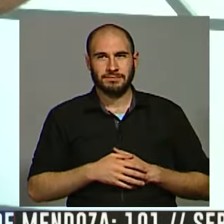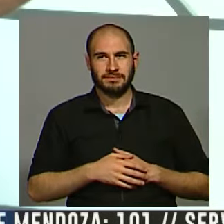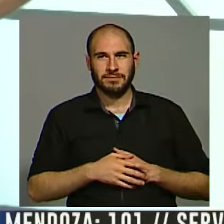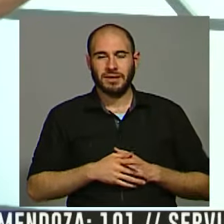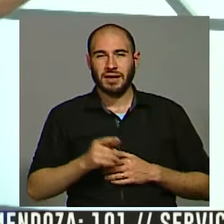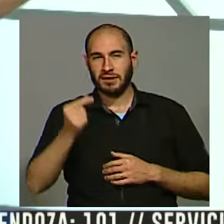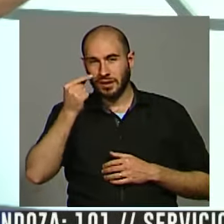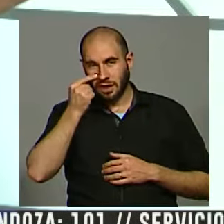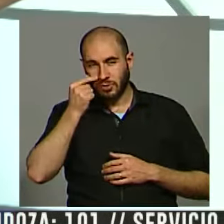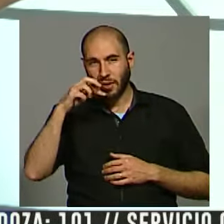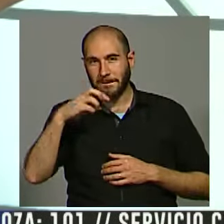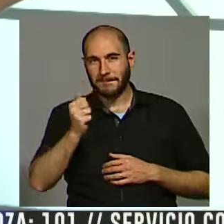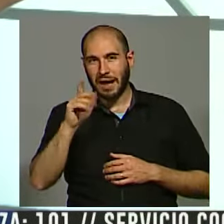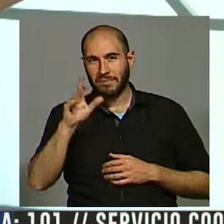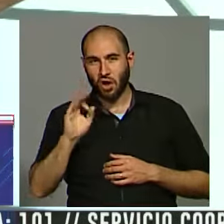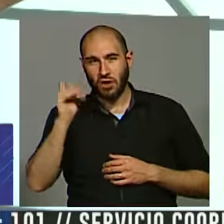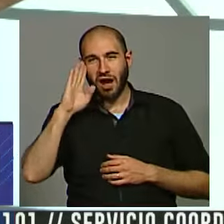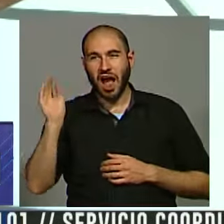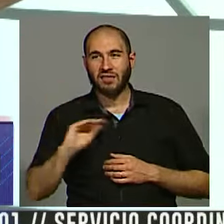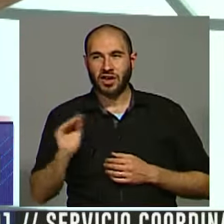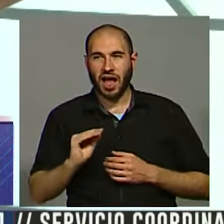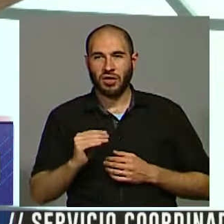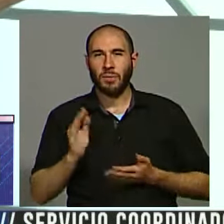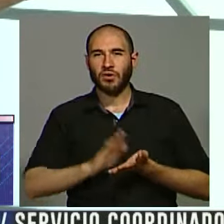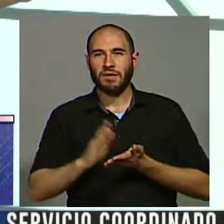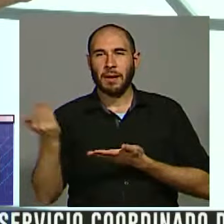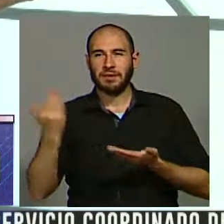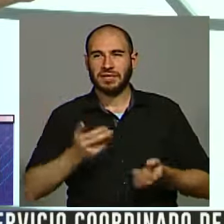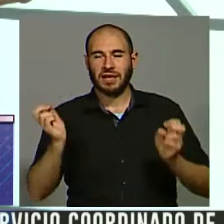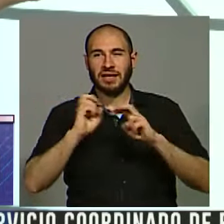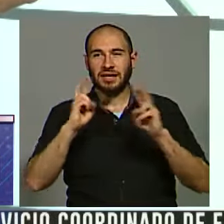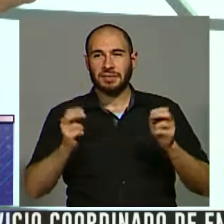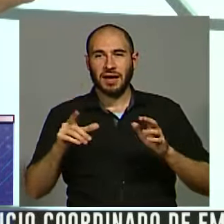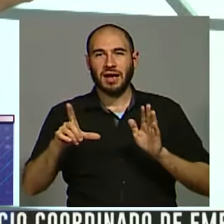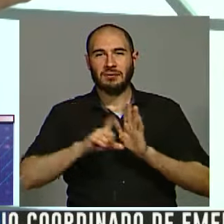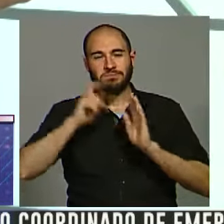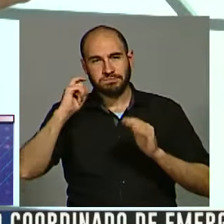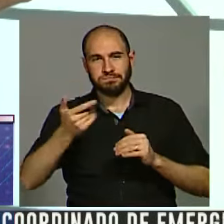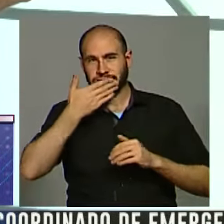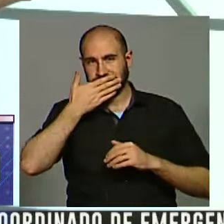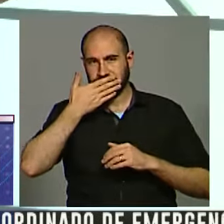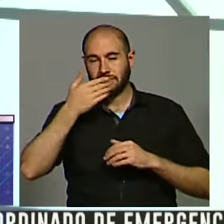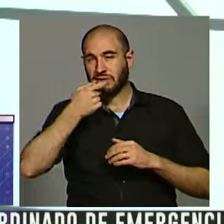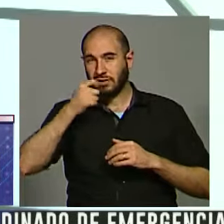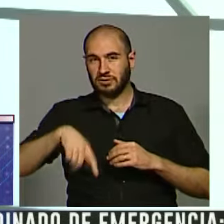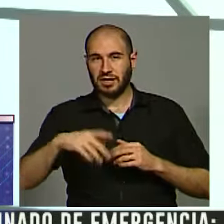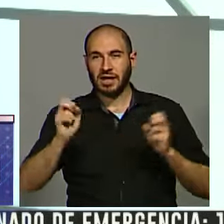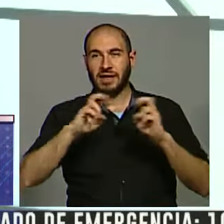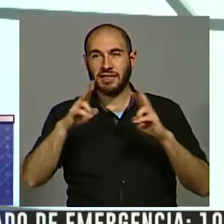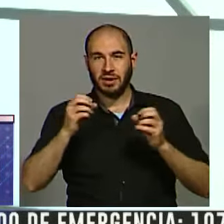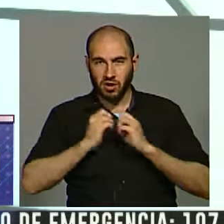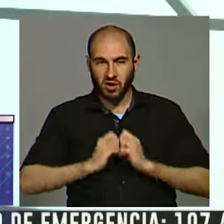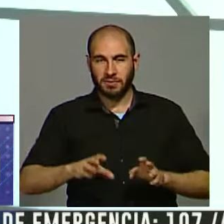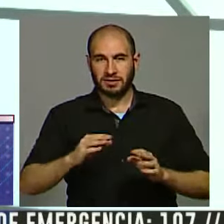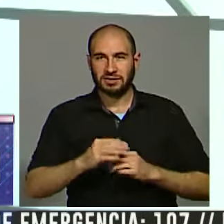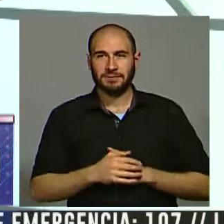El testimonio de Pablo Salinas, abogado querellante de las causas por delitos de lesa humanidad aquí en la provincia de Mendoza, causa que se inició y